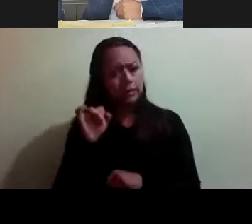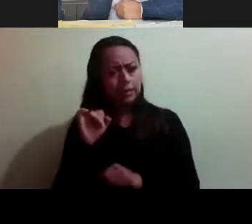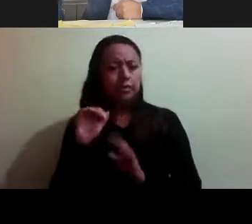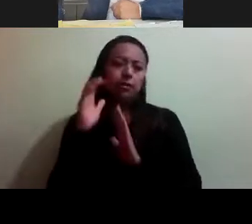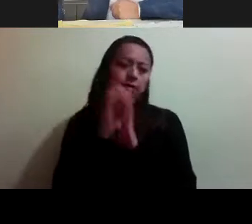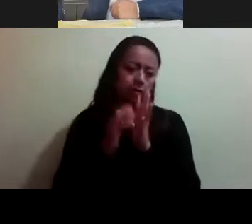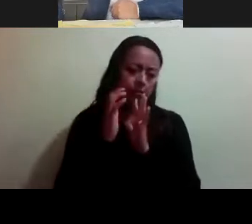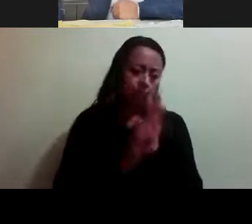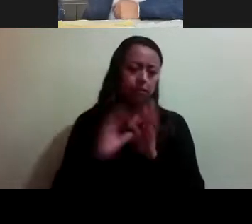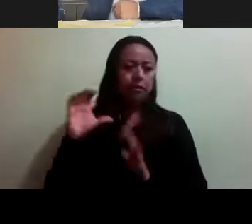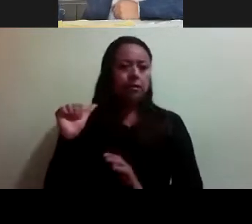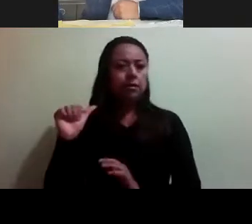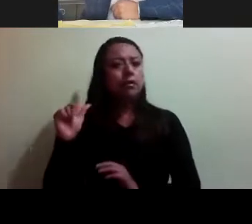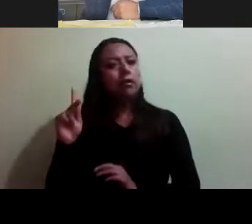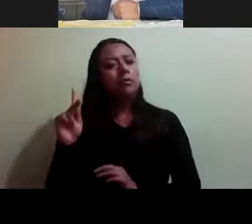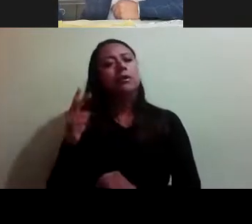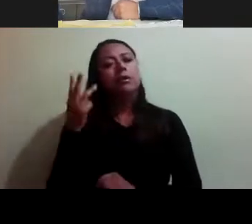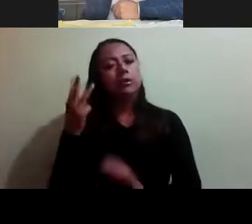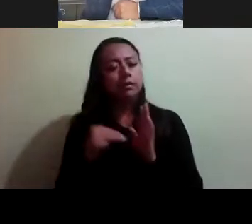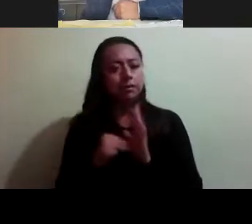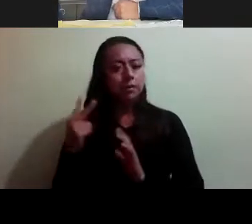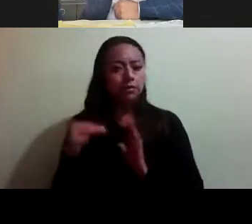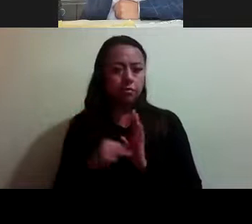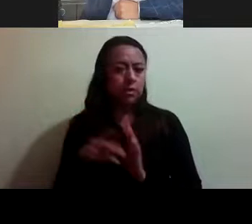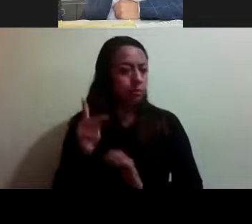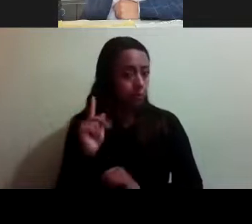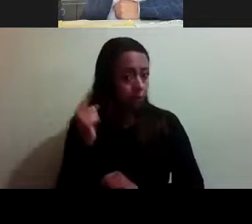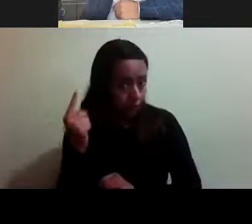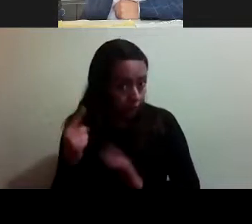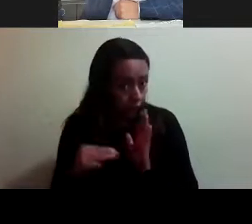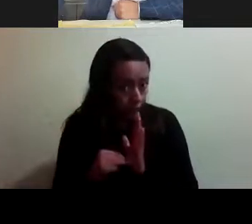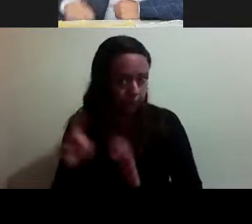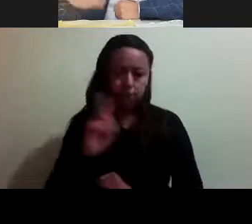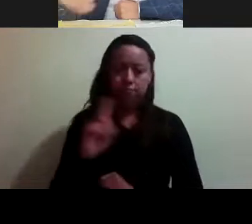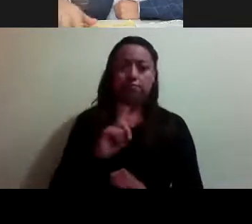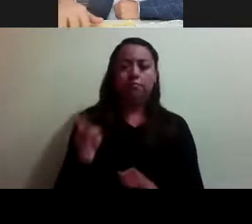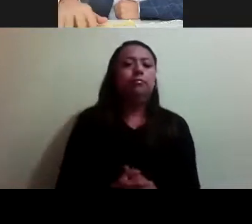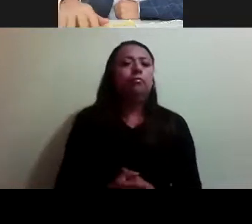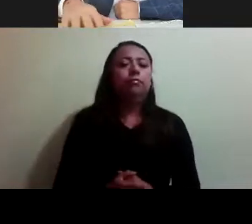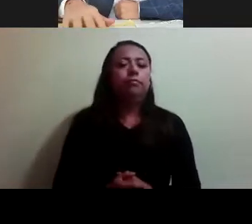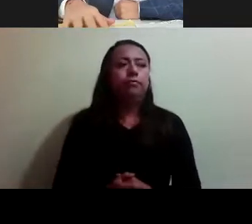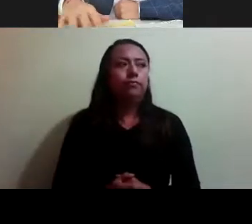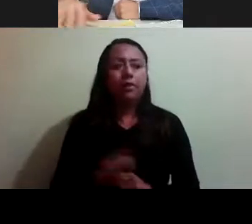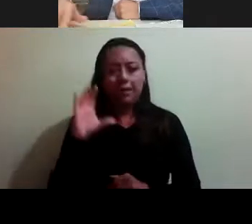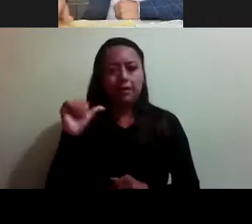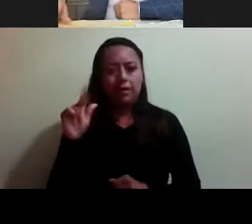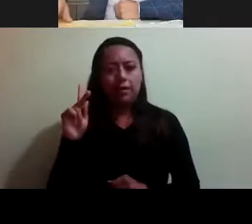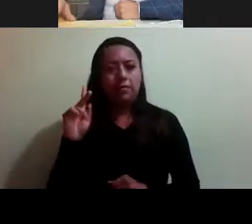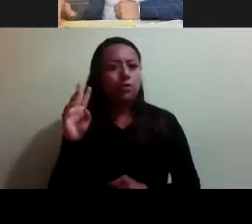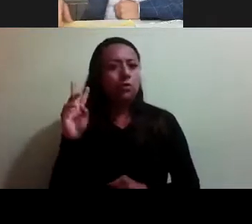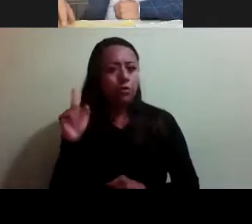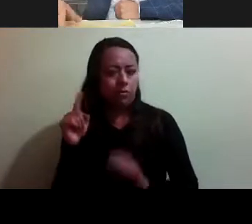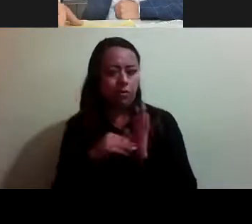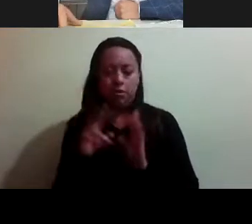de capítulo 3000, 2000, pero no en el capítulo 1000. Y también en ese sentido, me refiero a